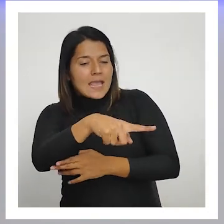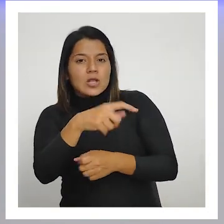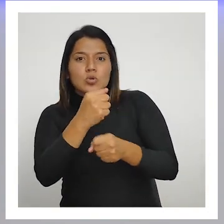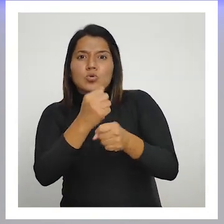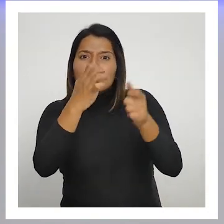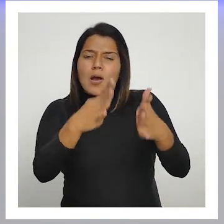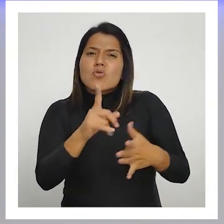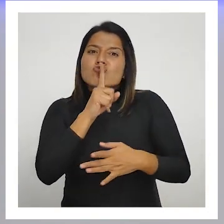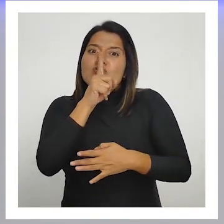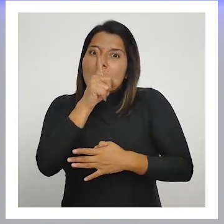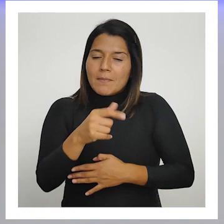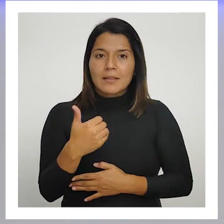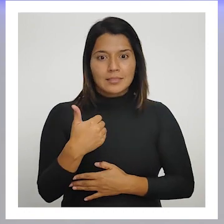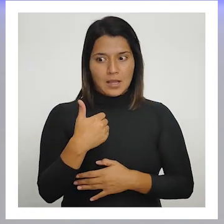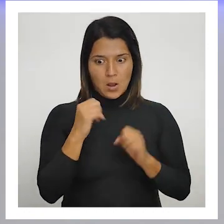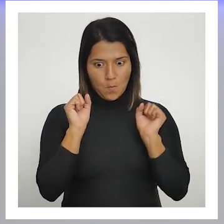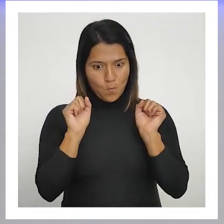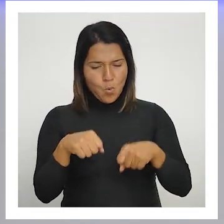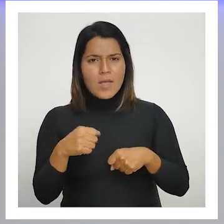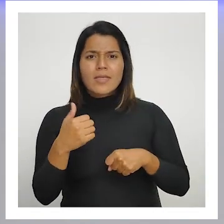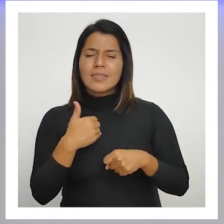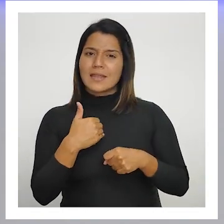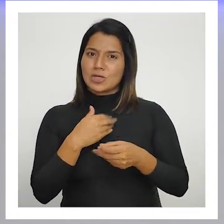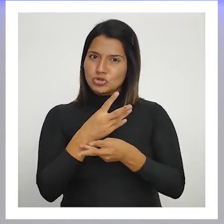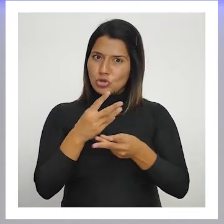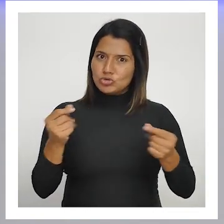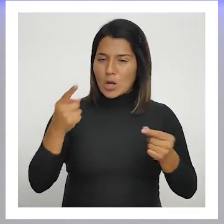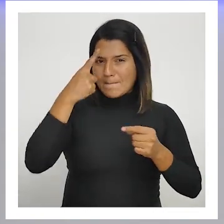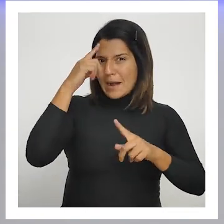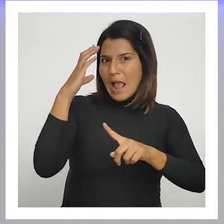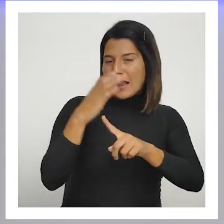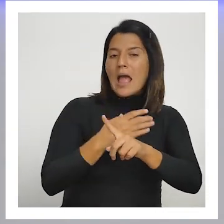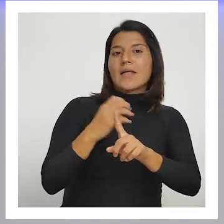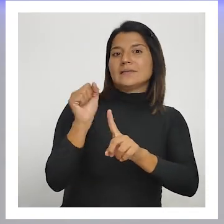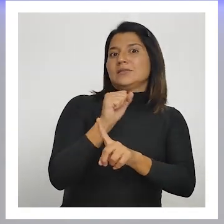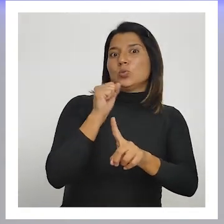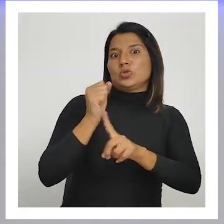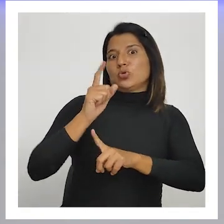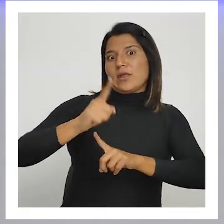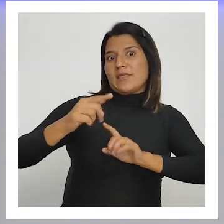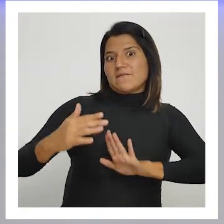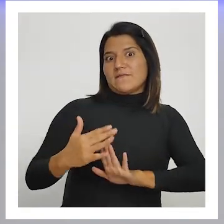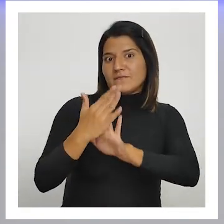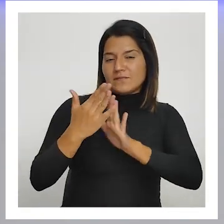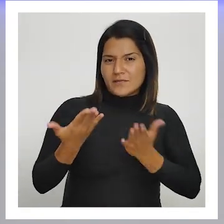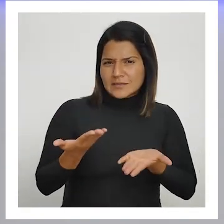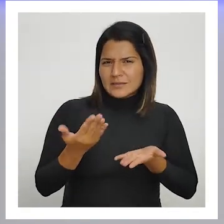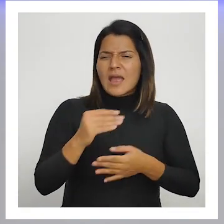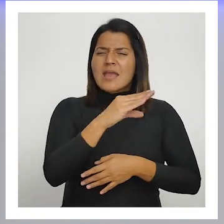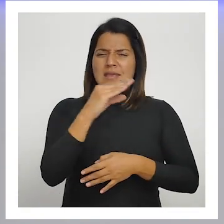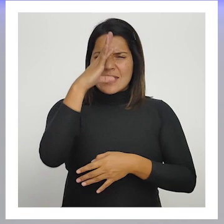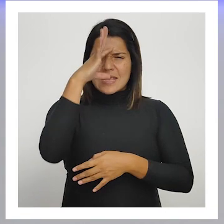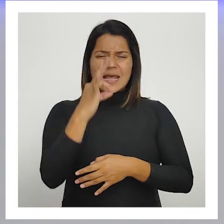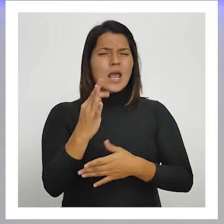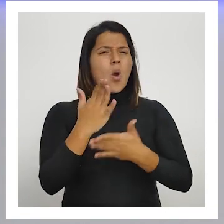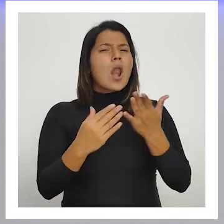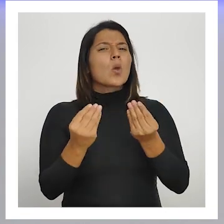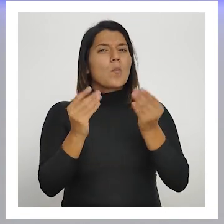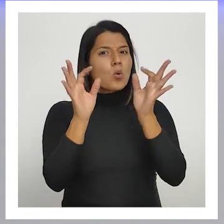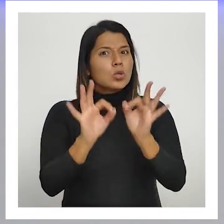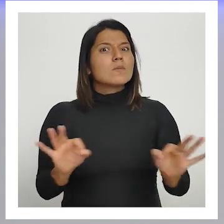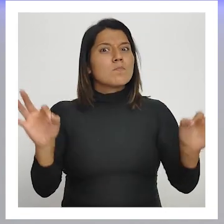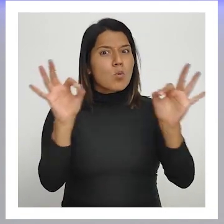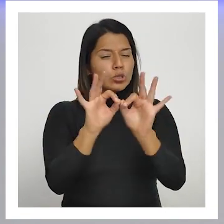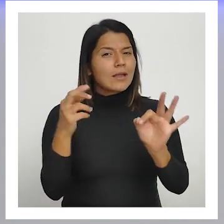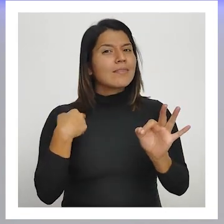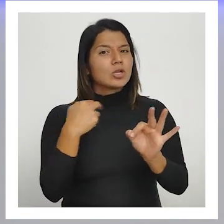verdad tiene soluciones a las situaciones que se les presentan. Y creo que una de las cosas importantes que